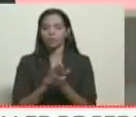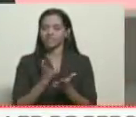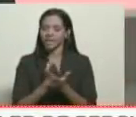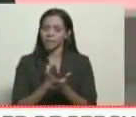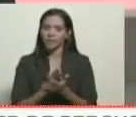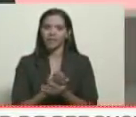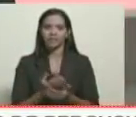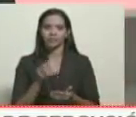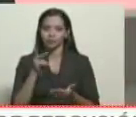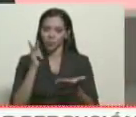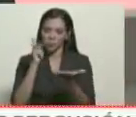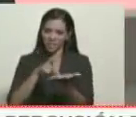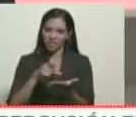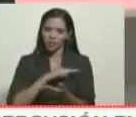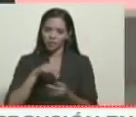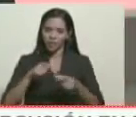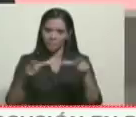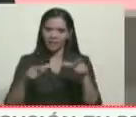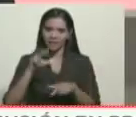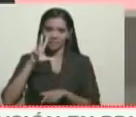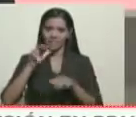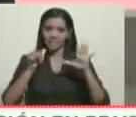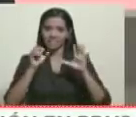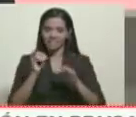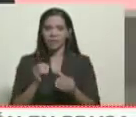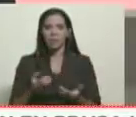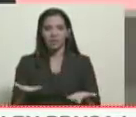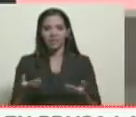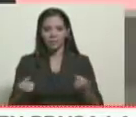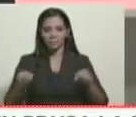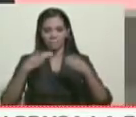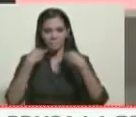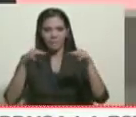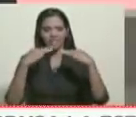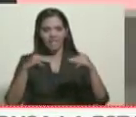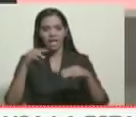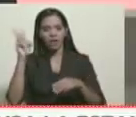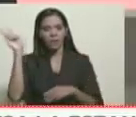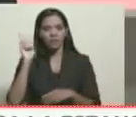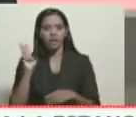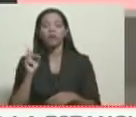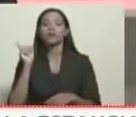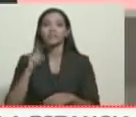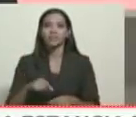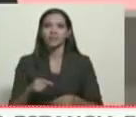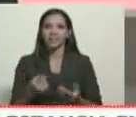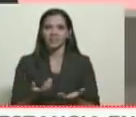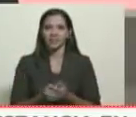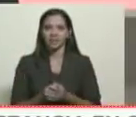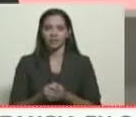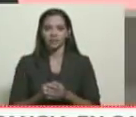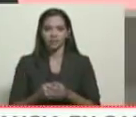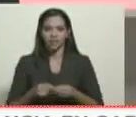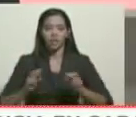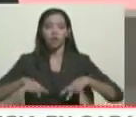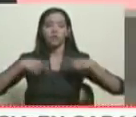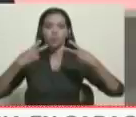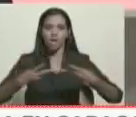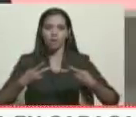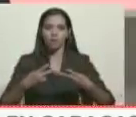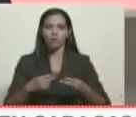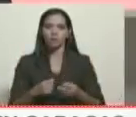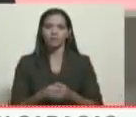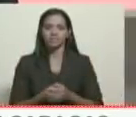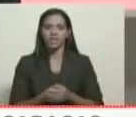su presencia en nuestro espacio 360 por haber enviado este mensaje a los venezolanos y también habernos actualizado a propósito